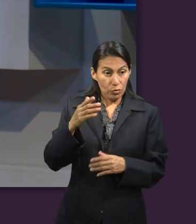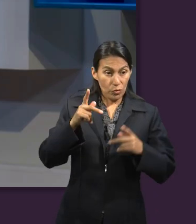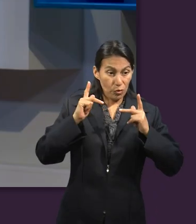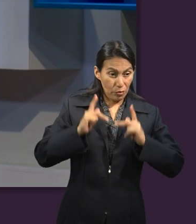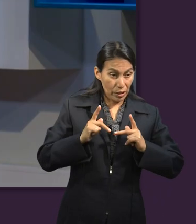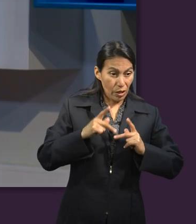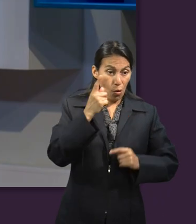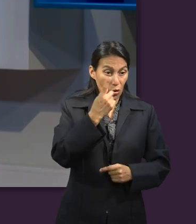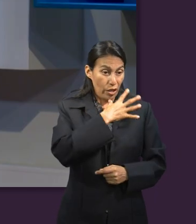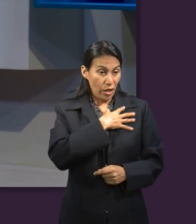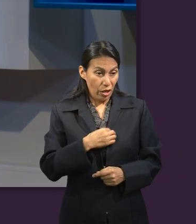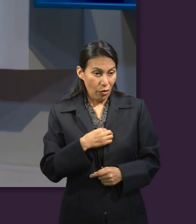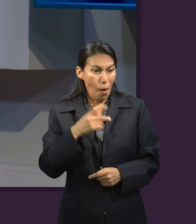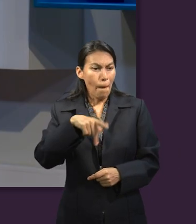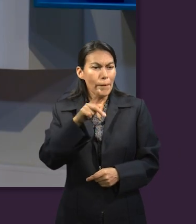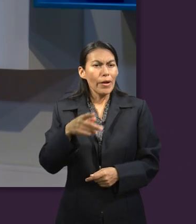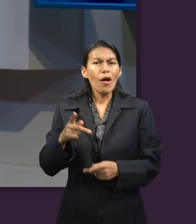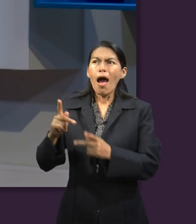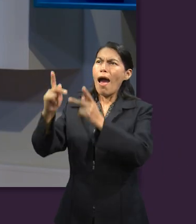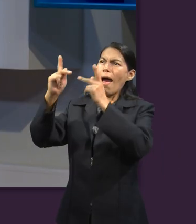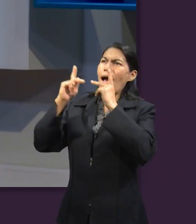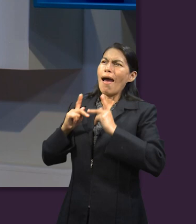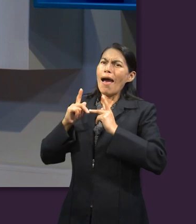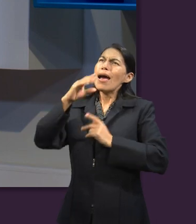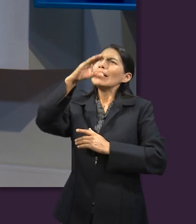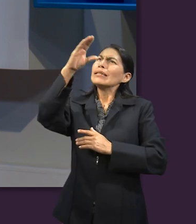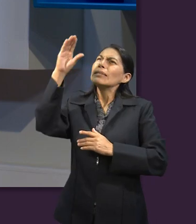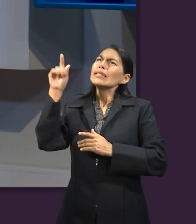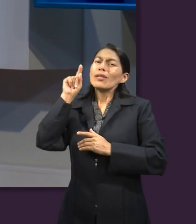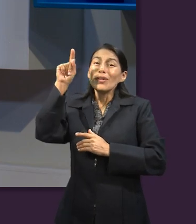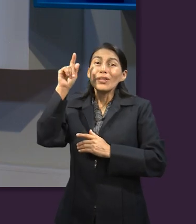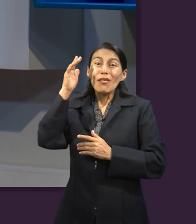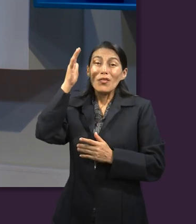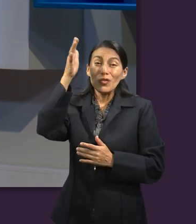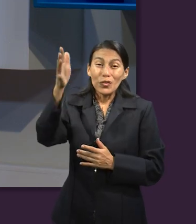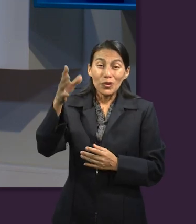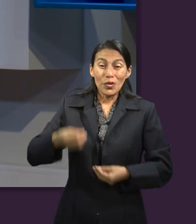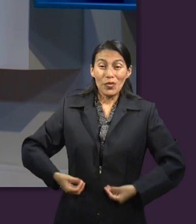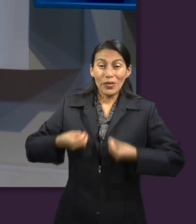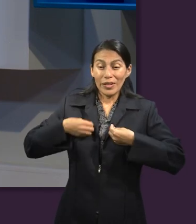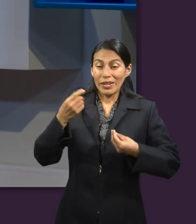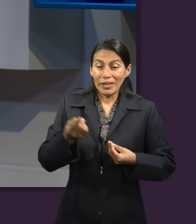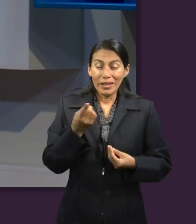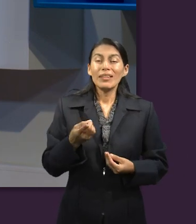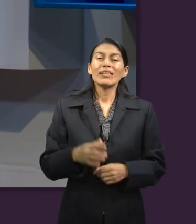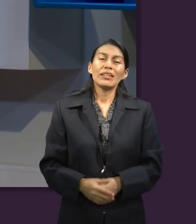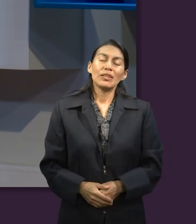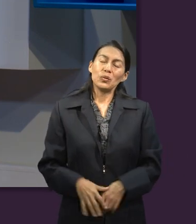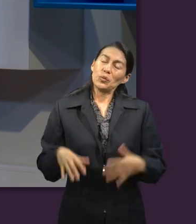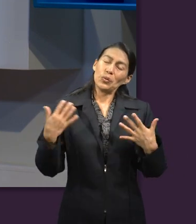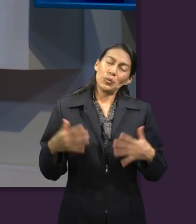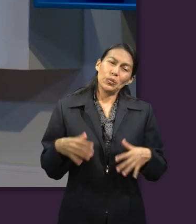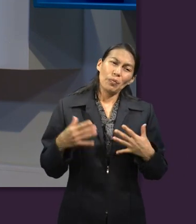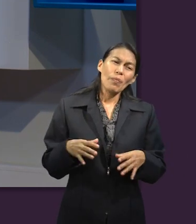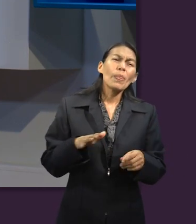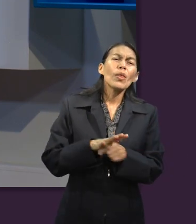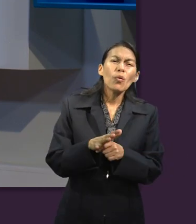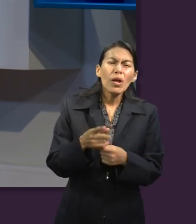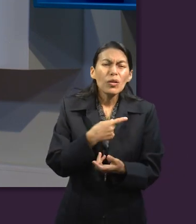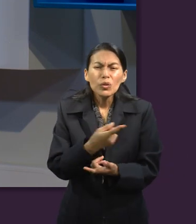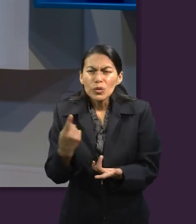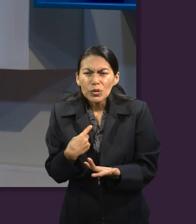una promesa sobre un hijo pero ahora se nos promete algo mucho más grande nos nos promete un reino un futuro de vida eterna